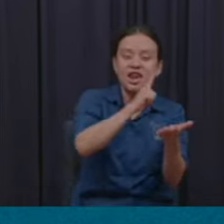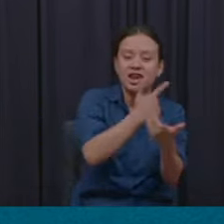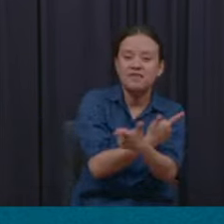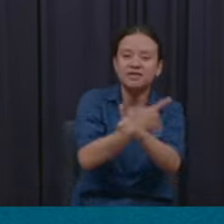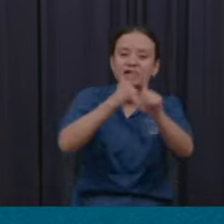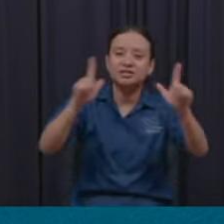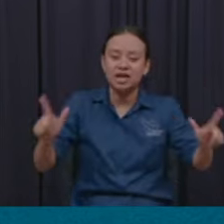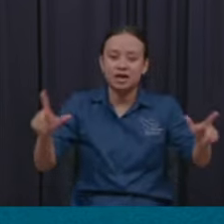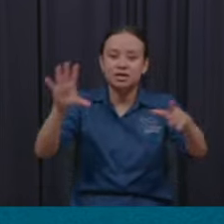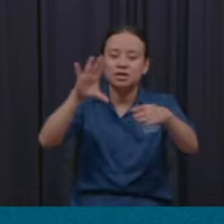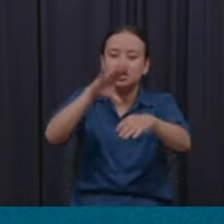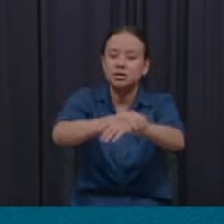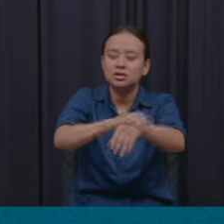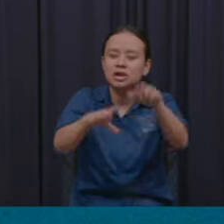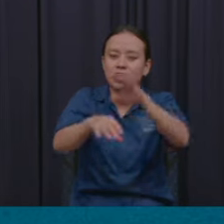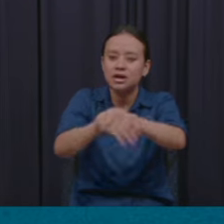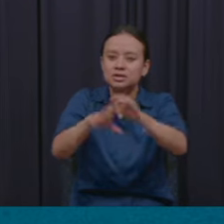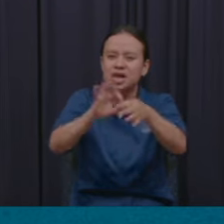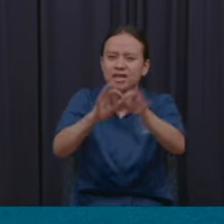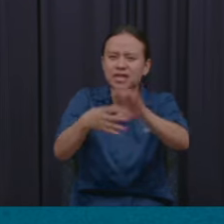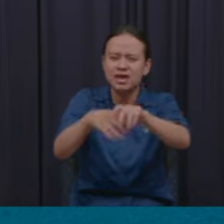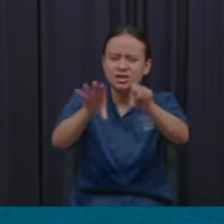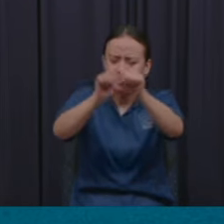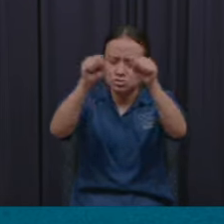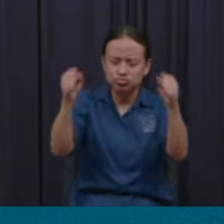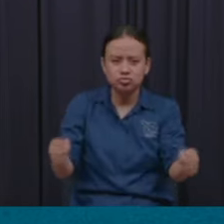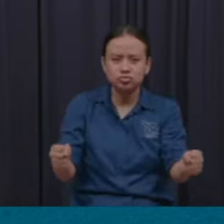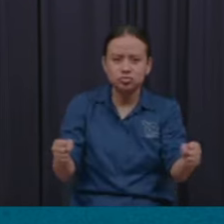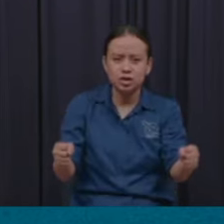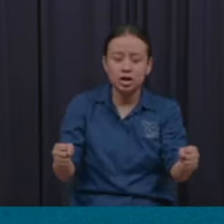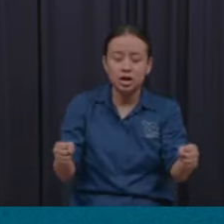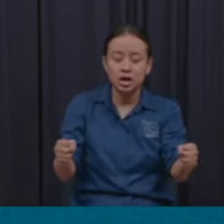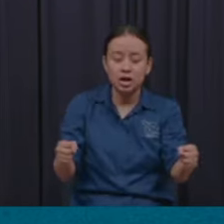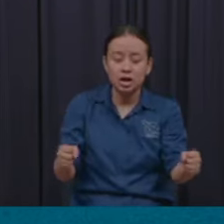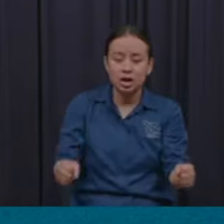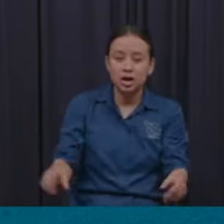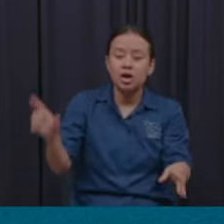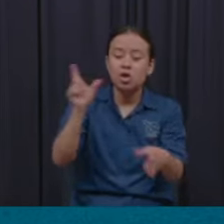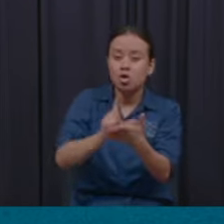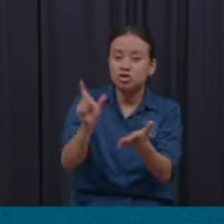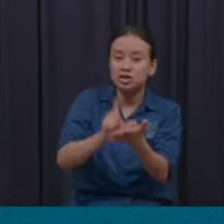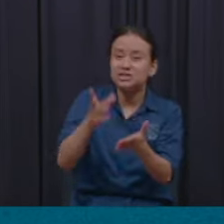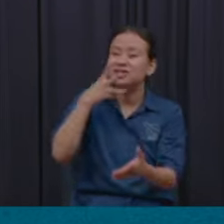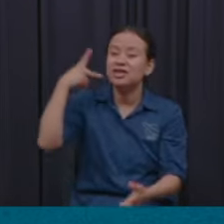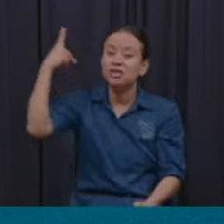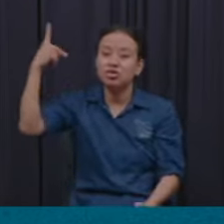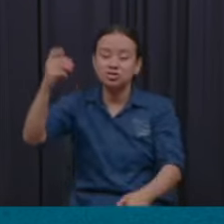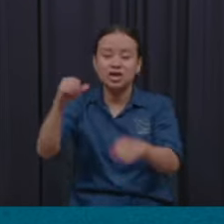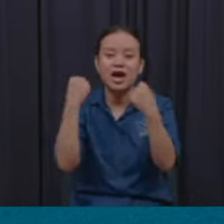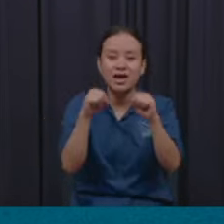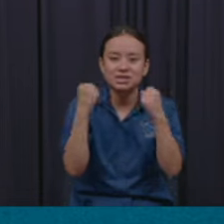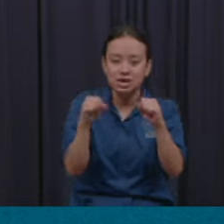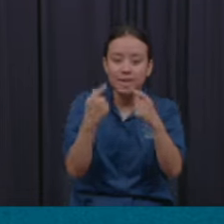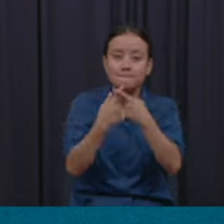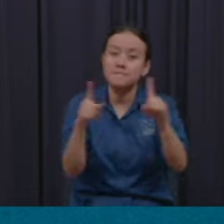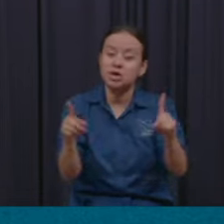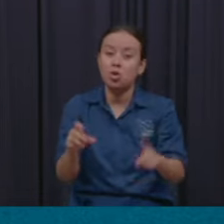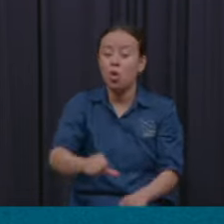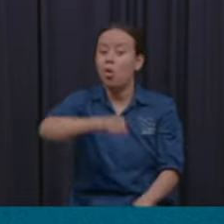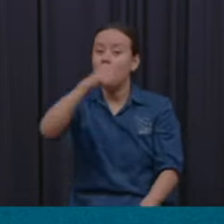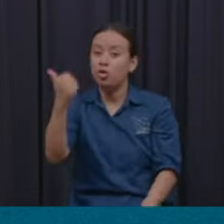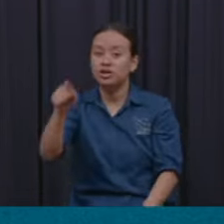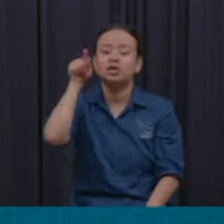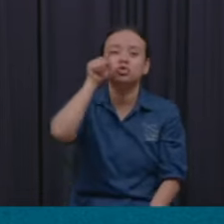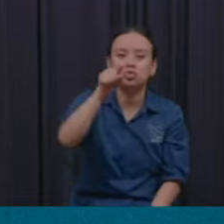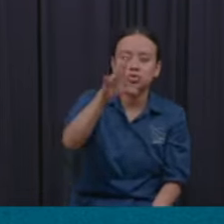las cadenas. Quiero que lea que está a su lado. Hay cosas, dígale, hay cosas que Dios va a hacer, pero las otras tú las